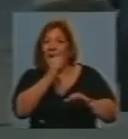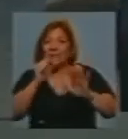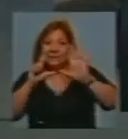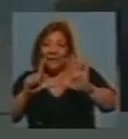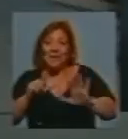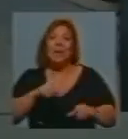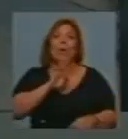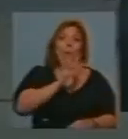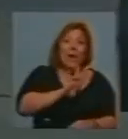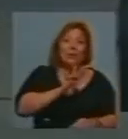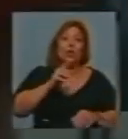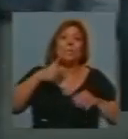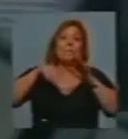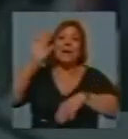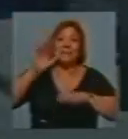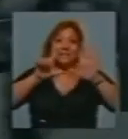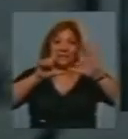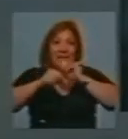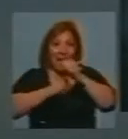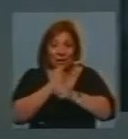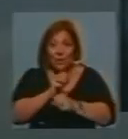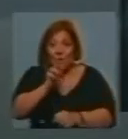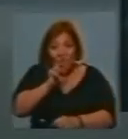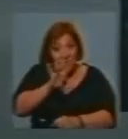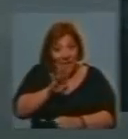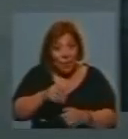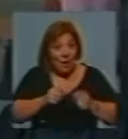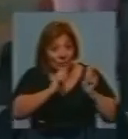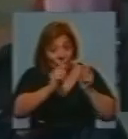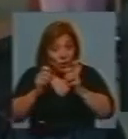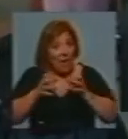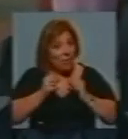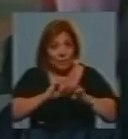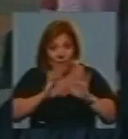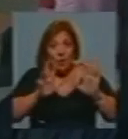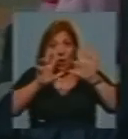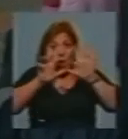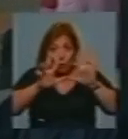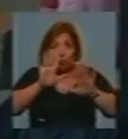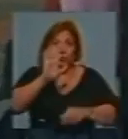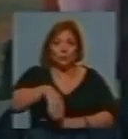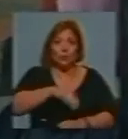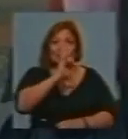de 7 años. De los 24 que hasta el momento se han dado en adopción, 8 eran de 0 a 2